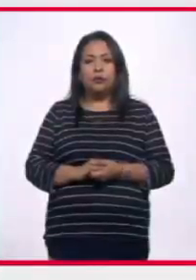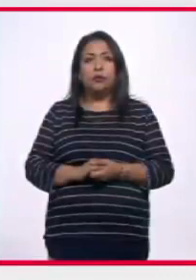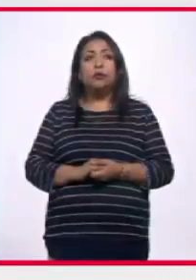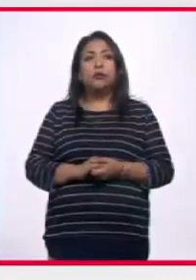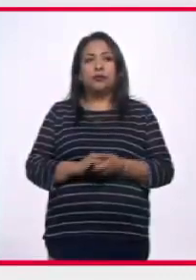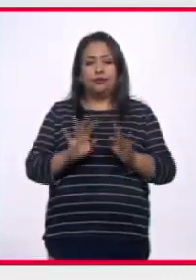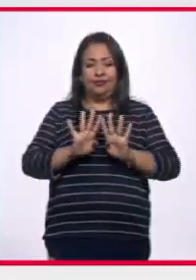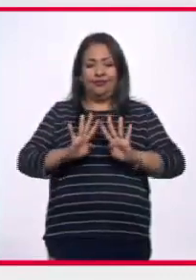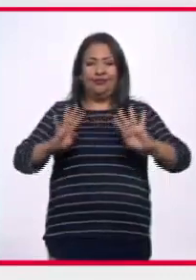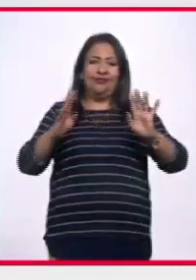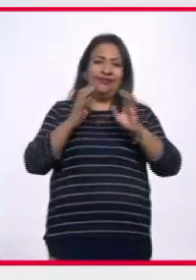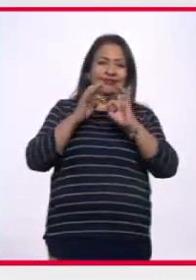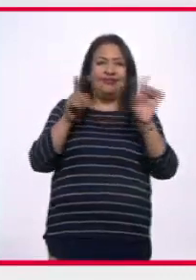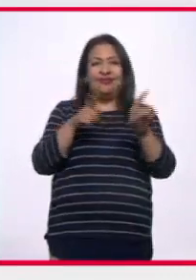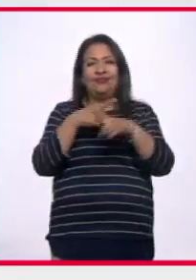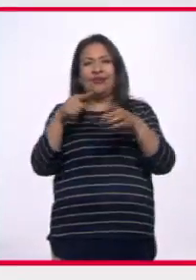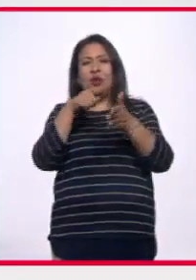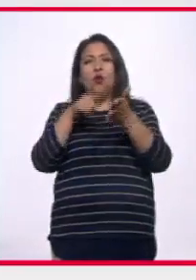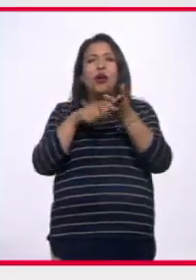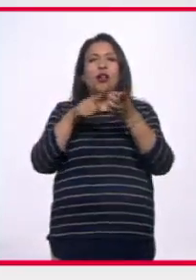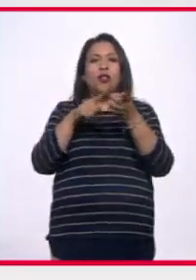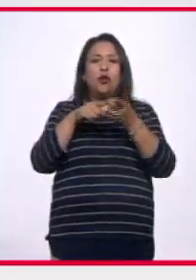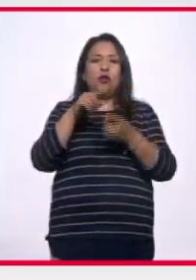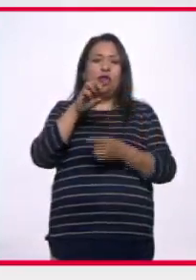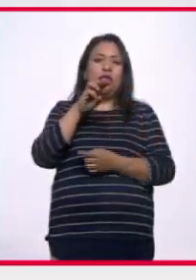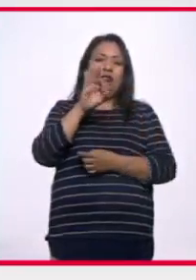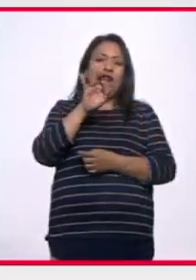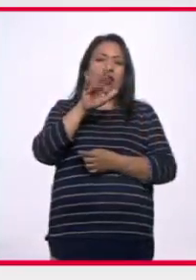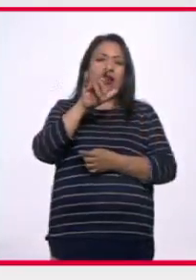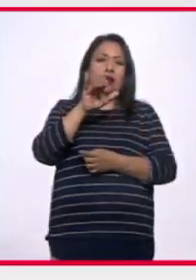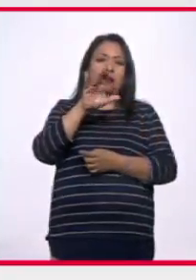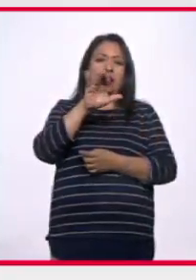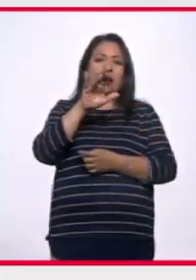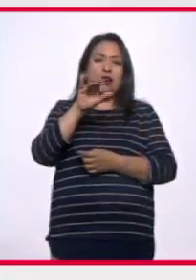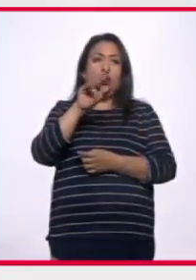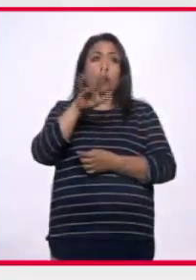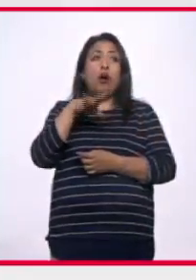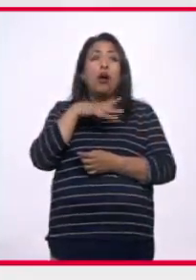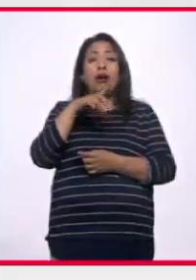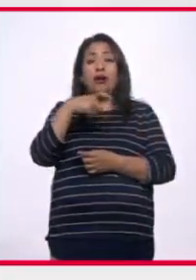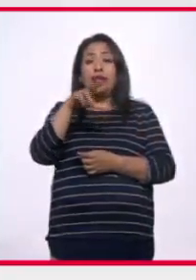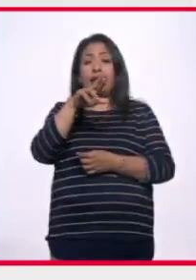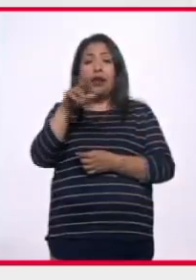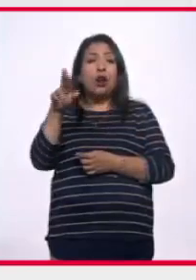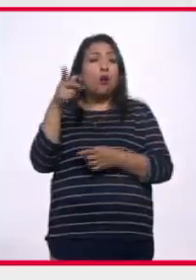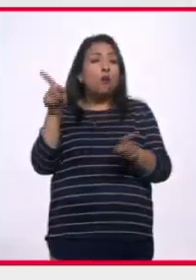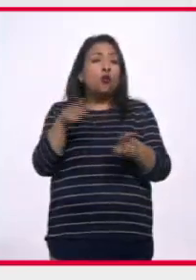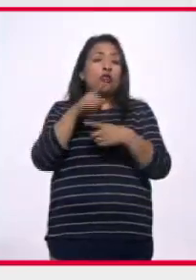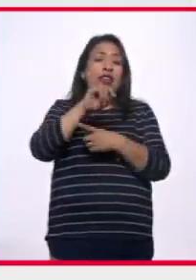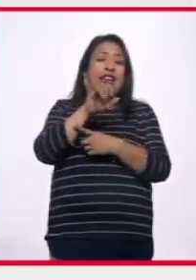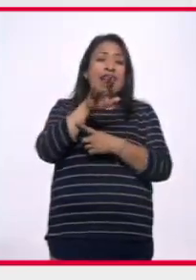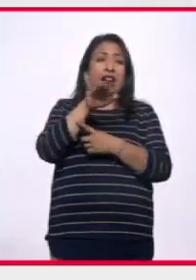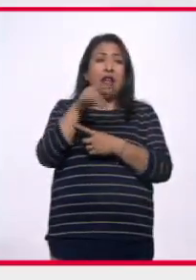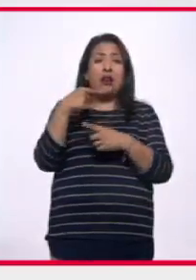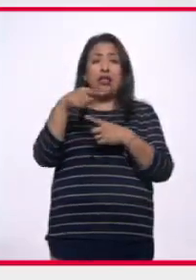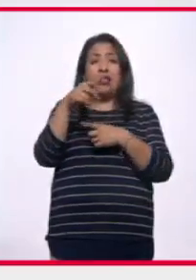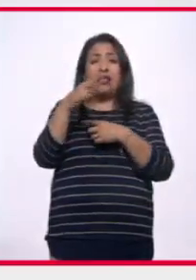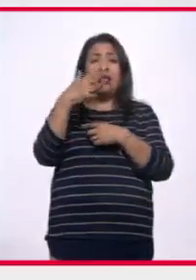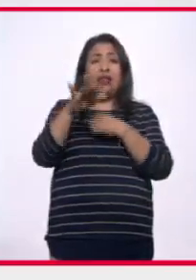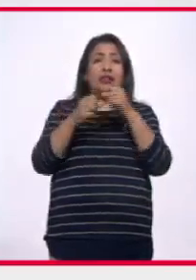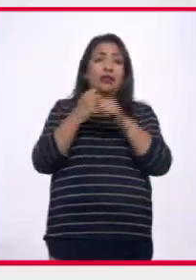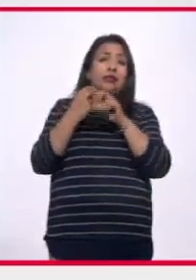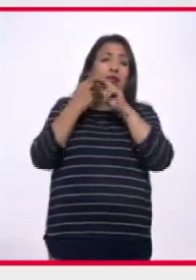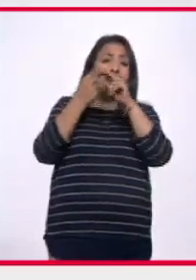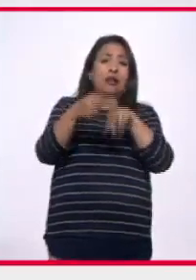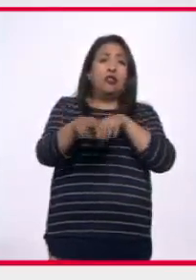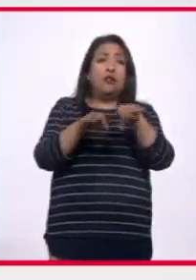la orquesta polifacética del municipio de felipe carrillo puerto ha recorrido quintana roo al ritmo de las jaranas a lo largo de 10 años de trabajo